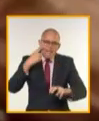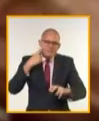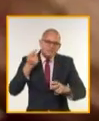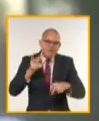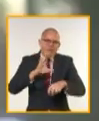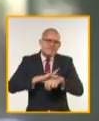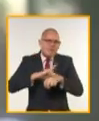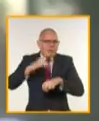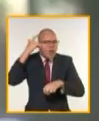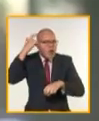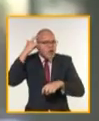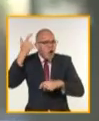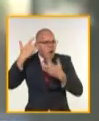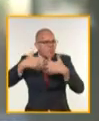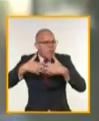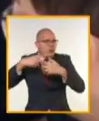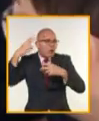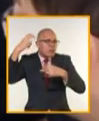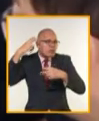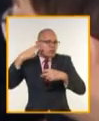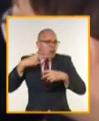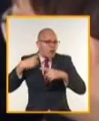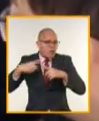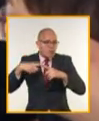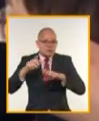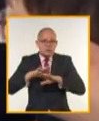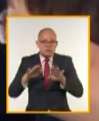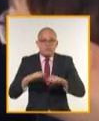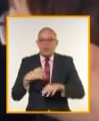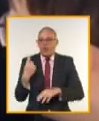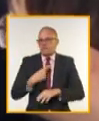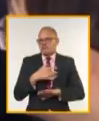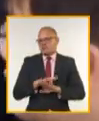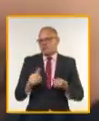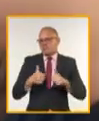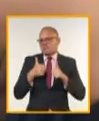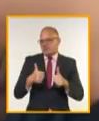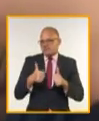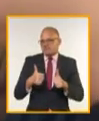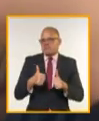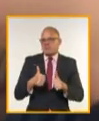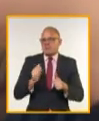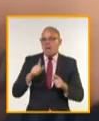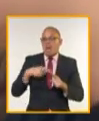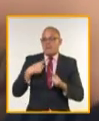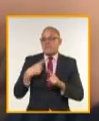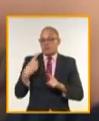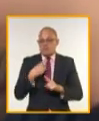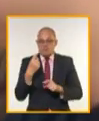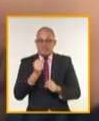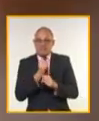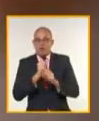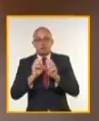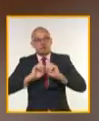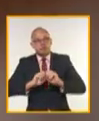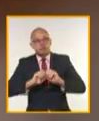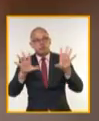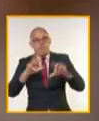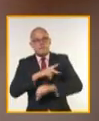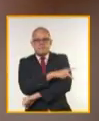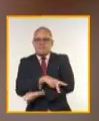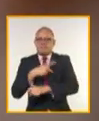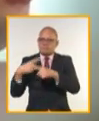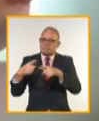Al mismo tiempo, de conjunto, pudimos extender la influencia internacional de nuestro trabajo conjunto, que